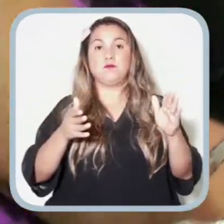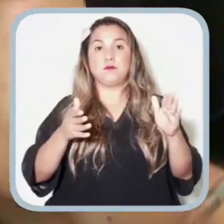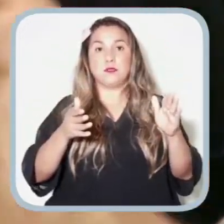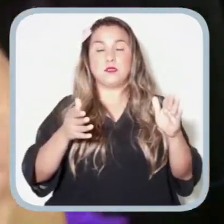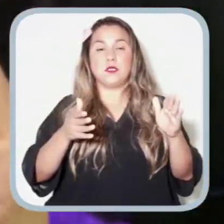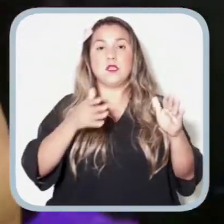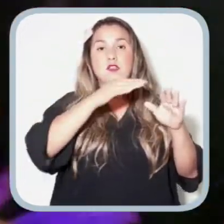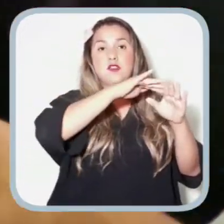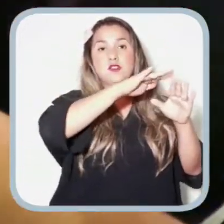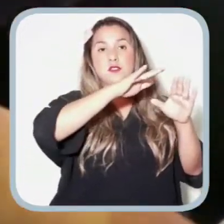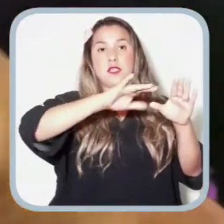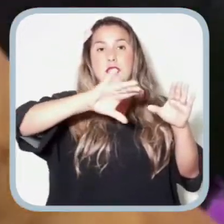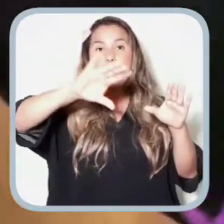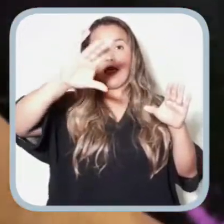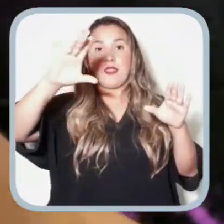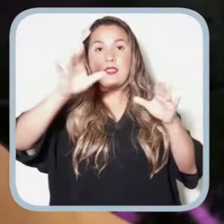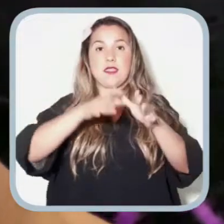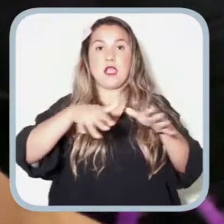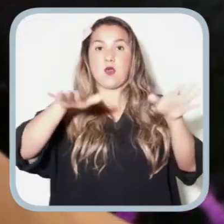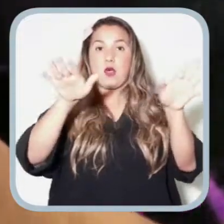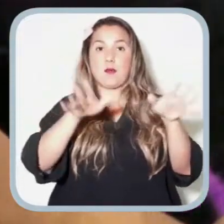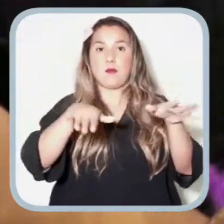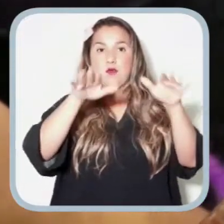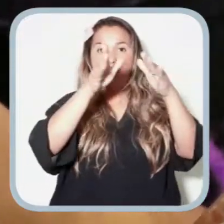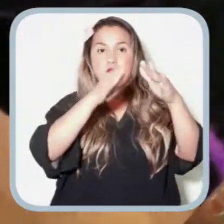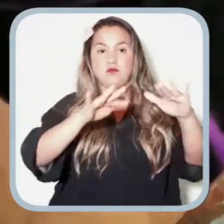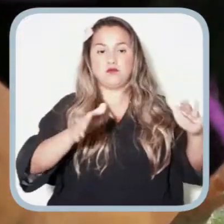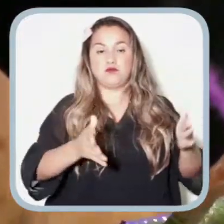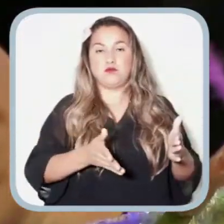vamos a comenzar por el cuerpo aquí